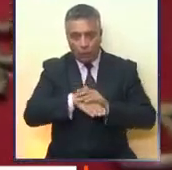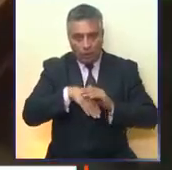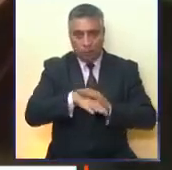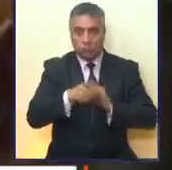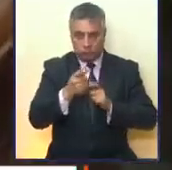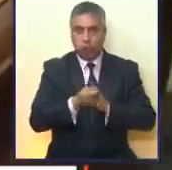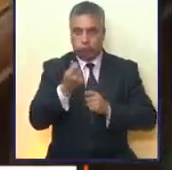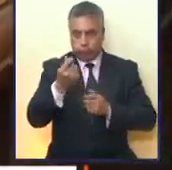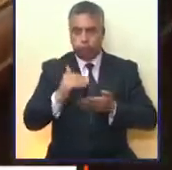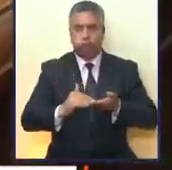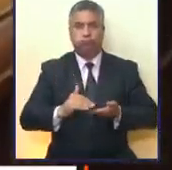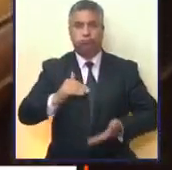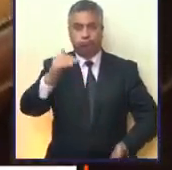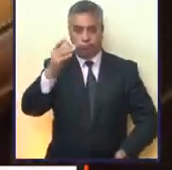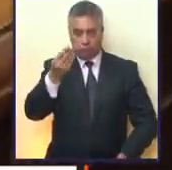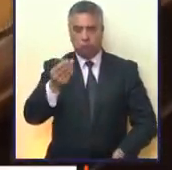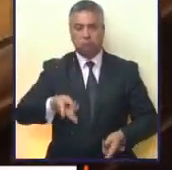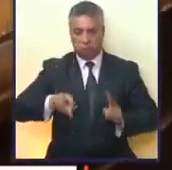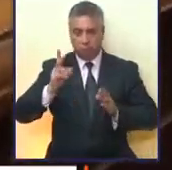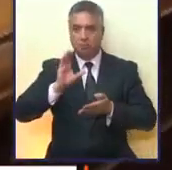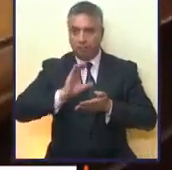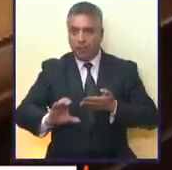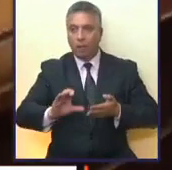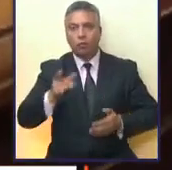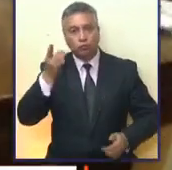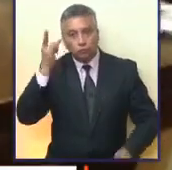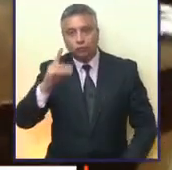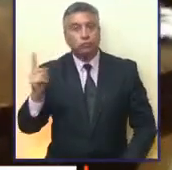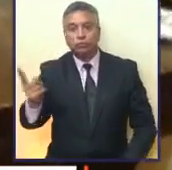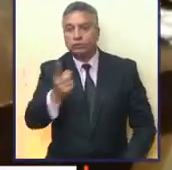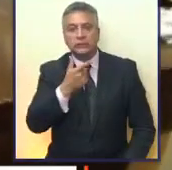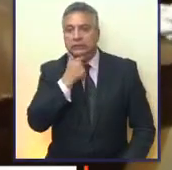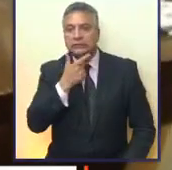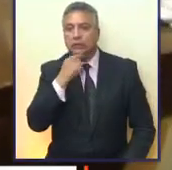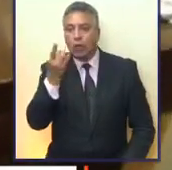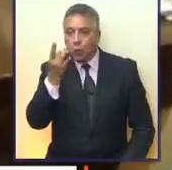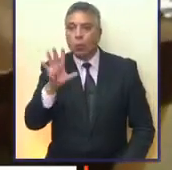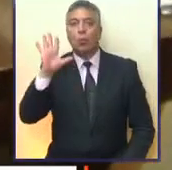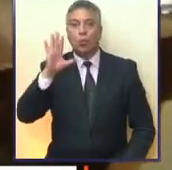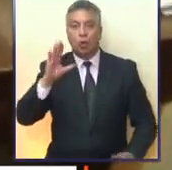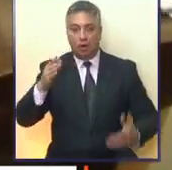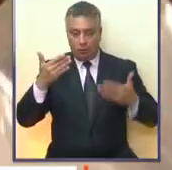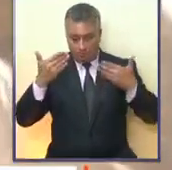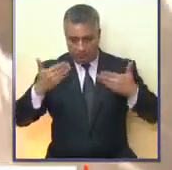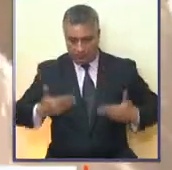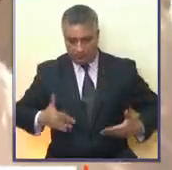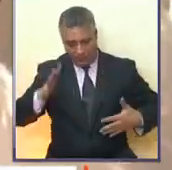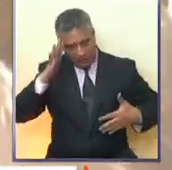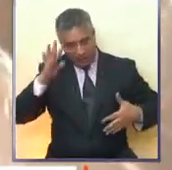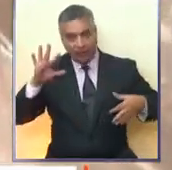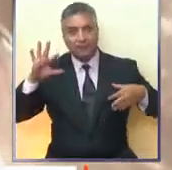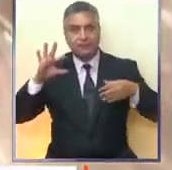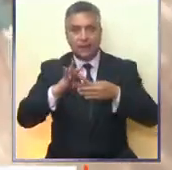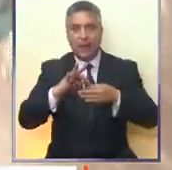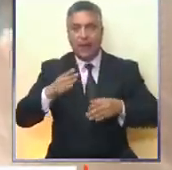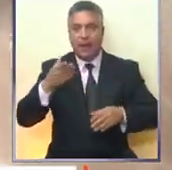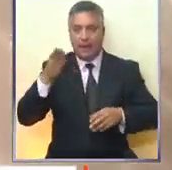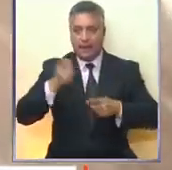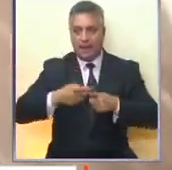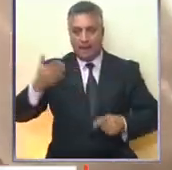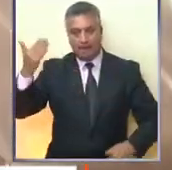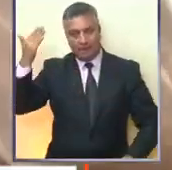pagar altas sumas de dinero solo para privar al resto de lo único que físicamente nos conecta con nuestro pasado, de